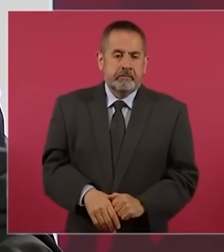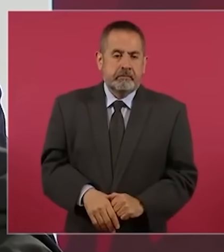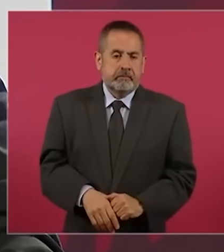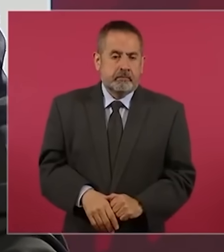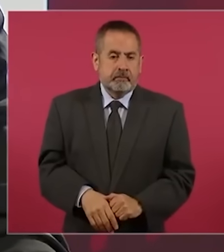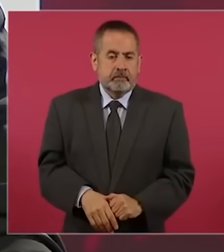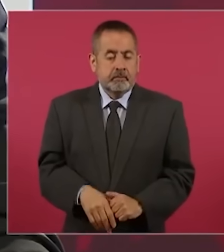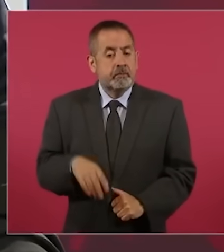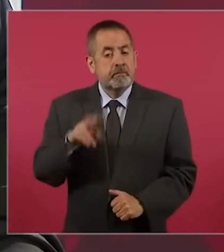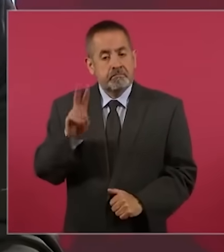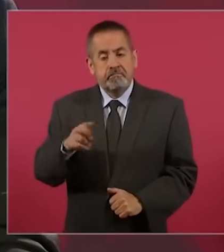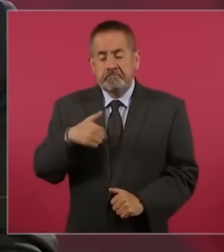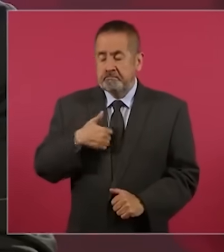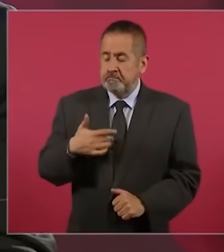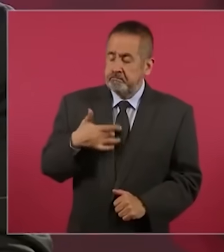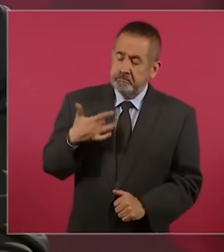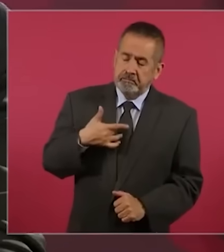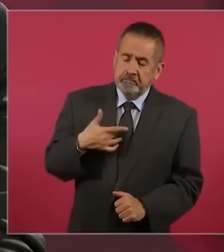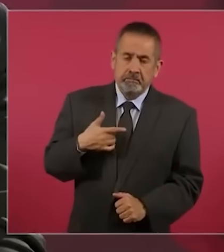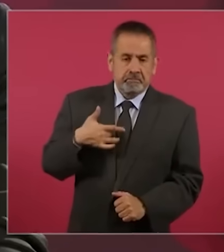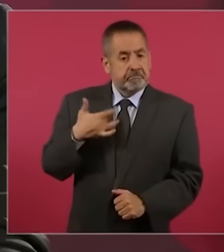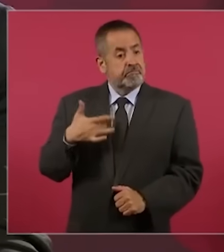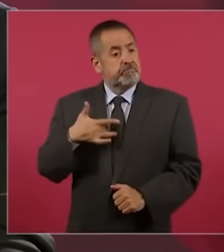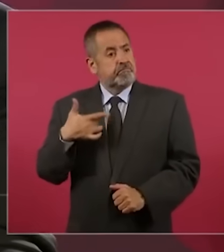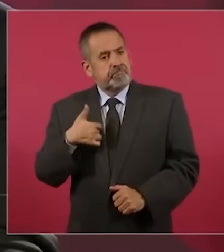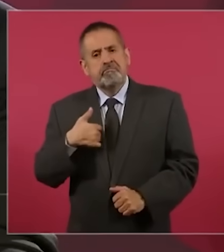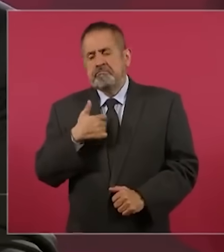Y me dio mucho gusto